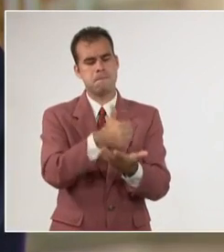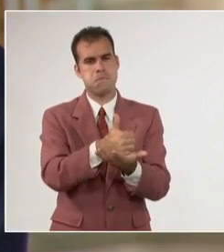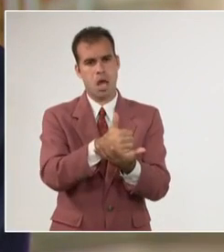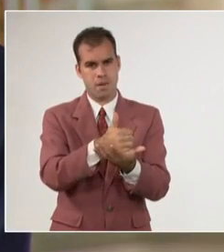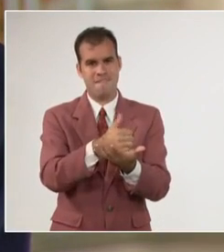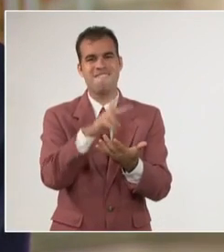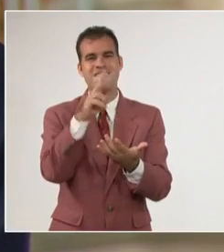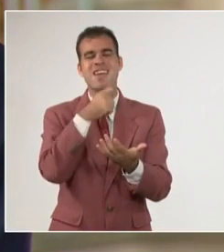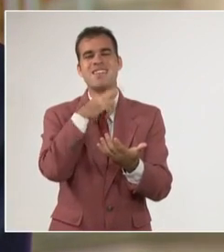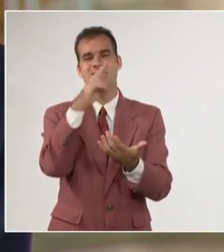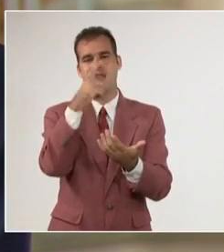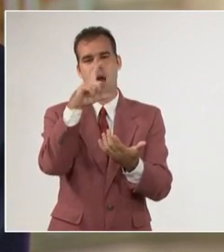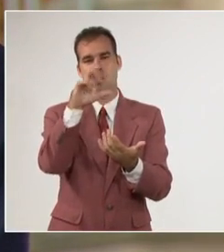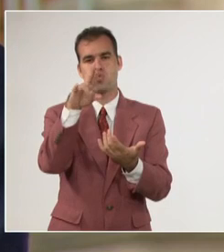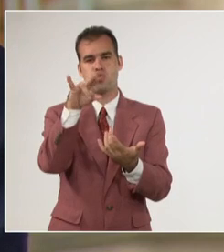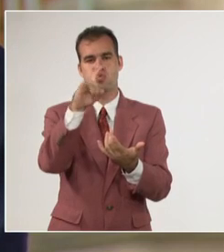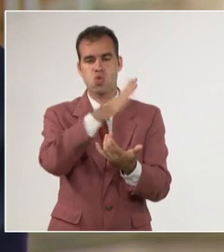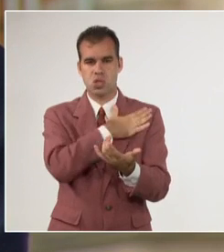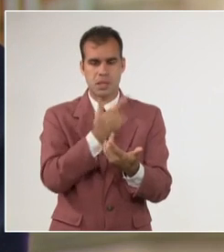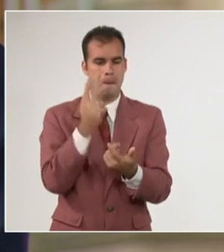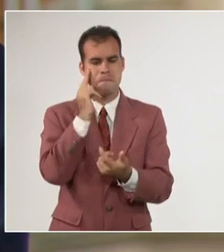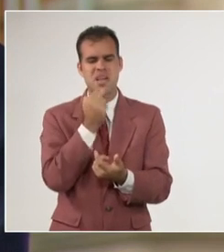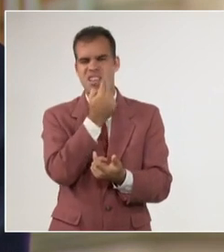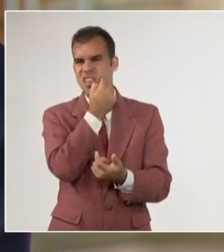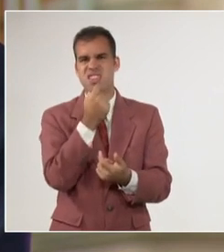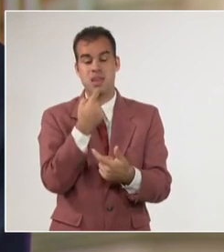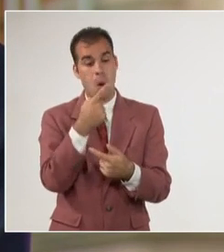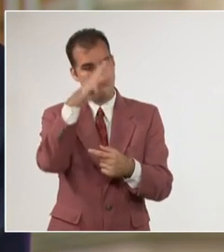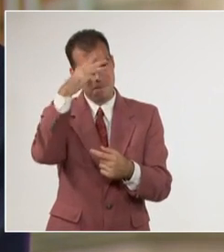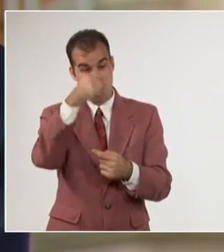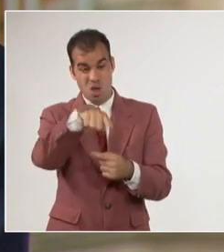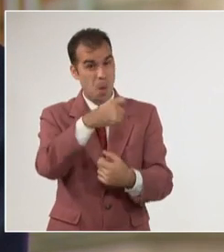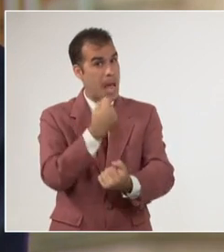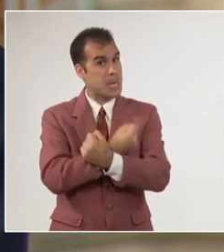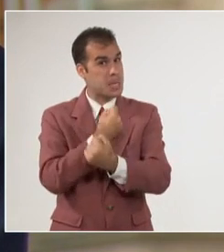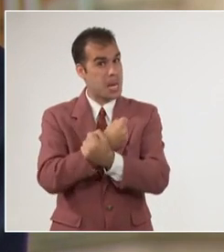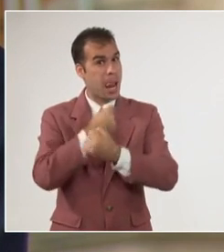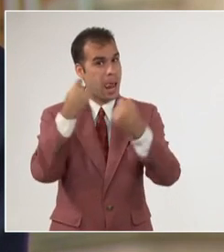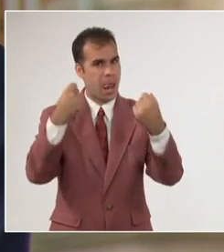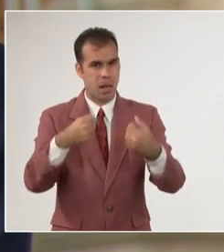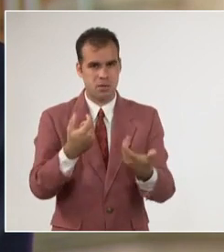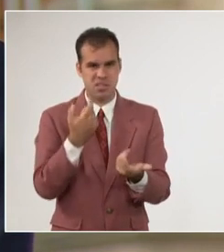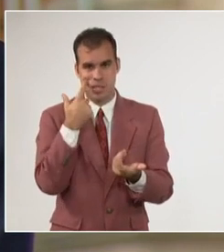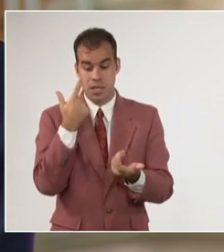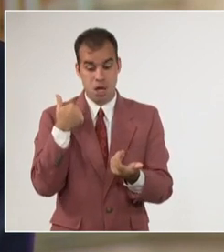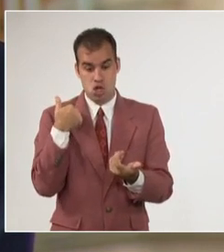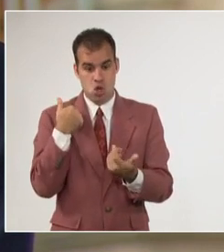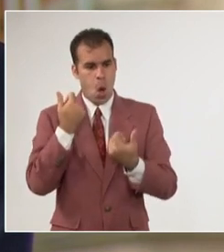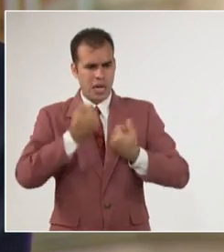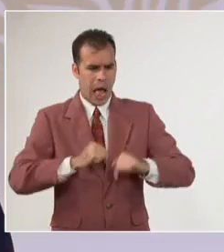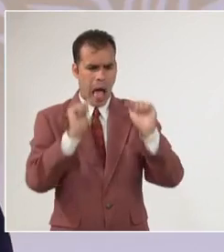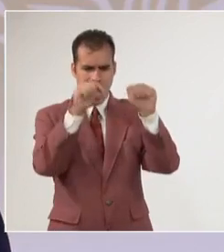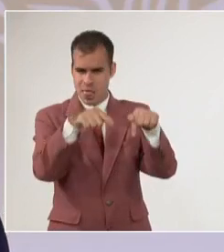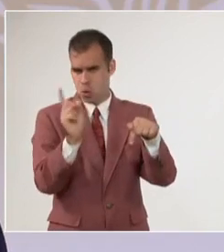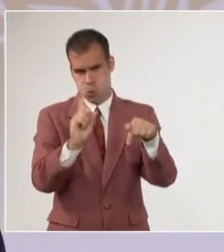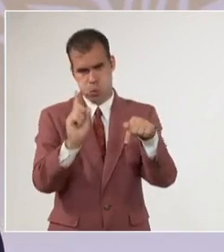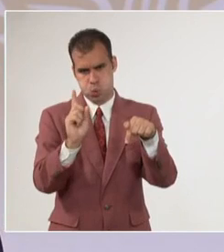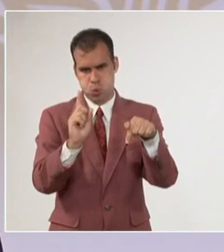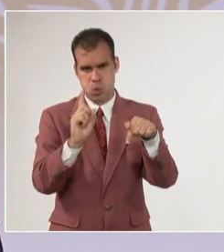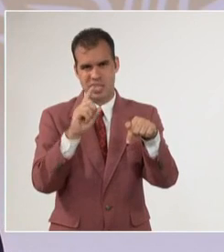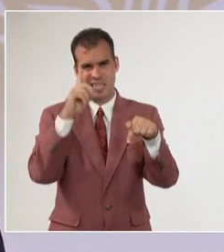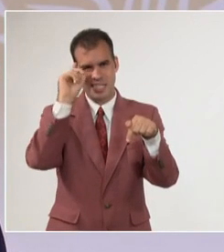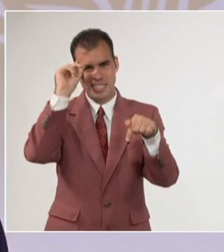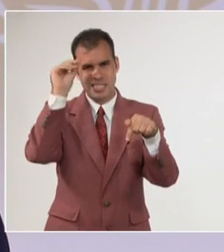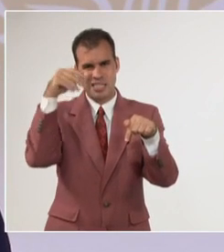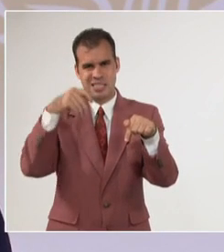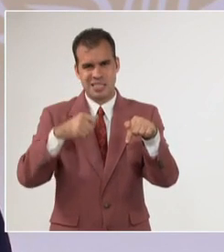oh México adorado, ve los peligros que te cercan. Oye el clamor de un hijo tuyo que no nació de ti. Por el norte un vecino avieso